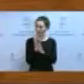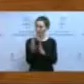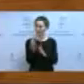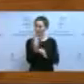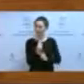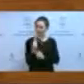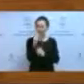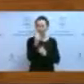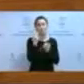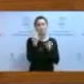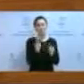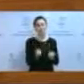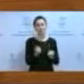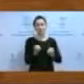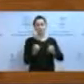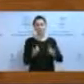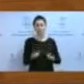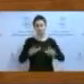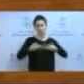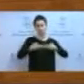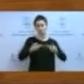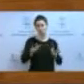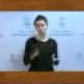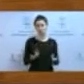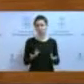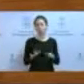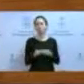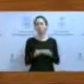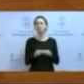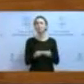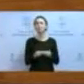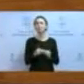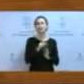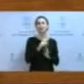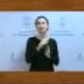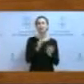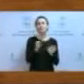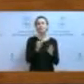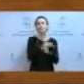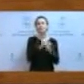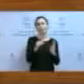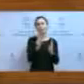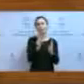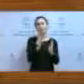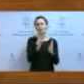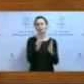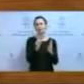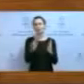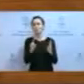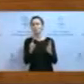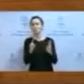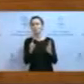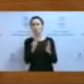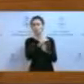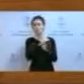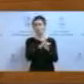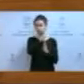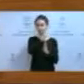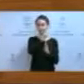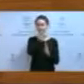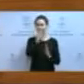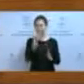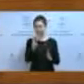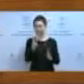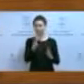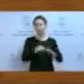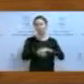menos intensivos. Tanto usuarios de grado 0 o 1 como usuarios de grado 3 tienen cabida en los centros. Si